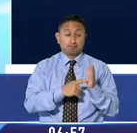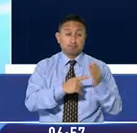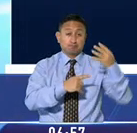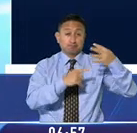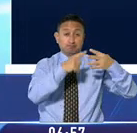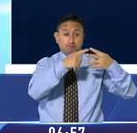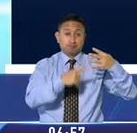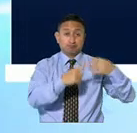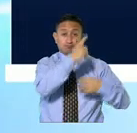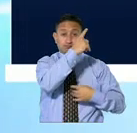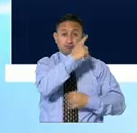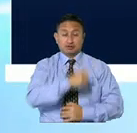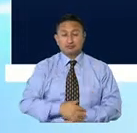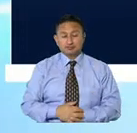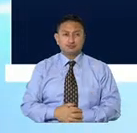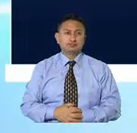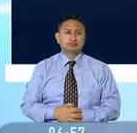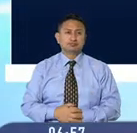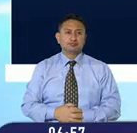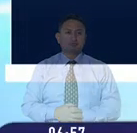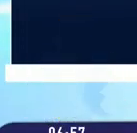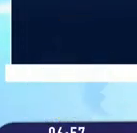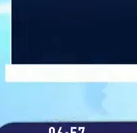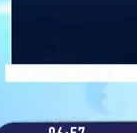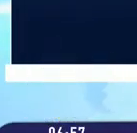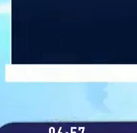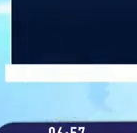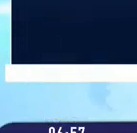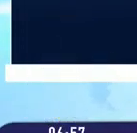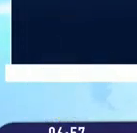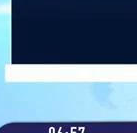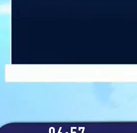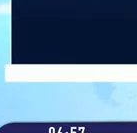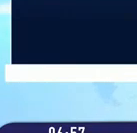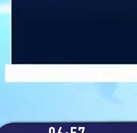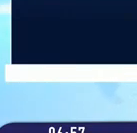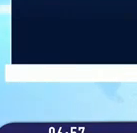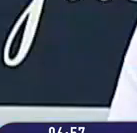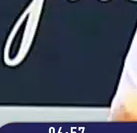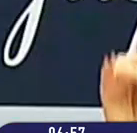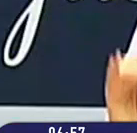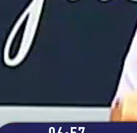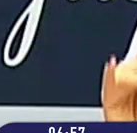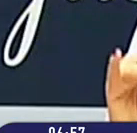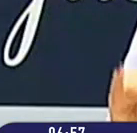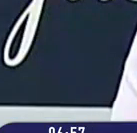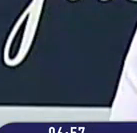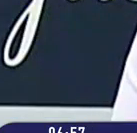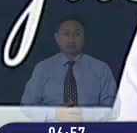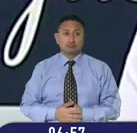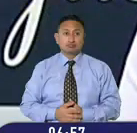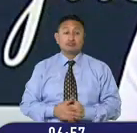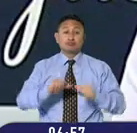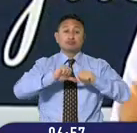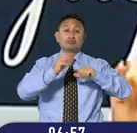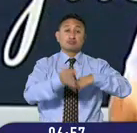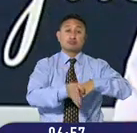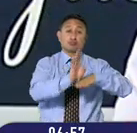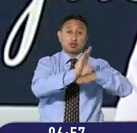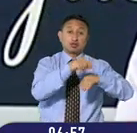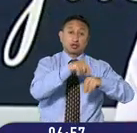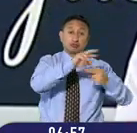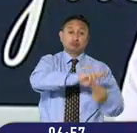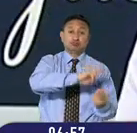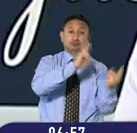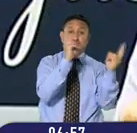suspensión, en el 2020 8 y en el 2021 16. La Asamblea Nacional, en las